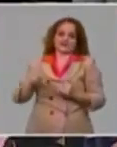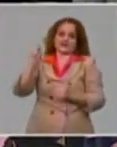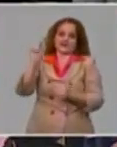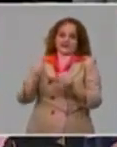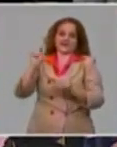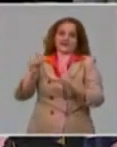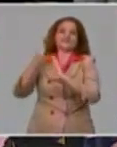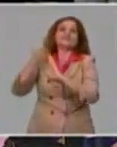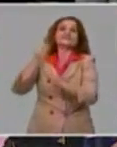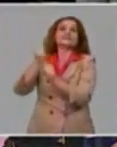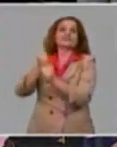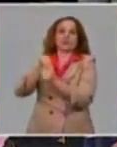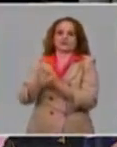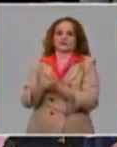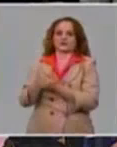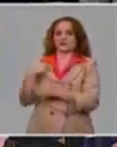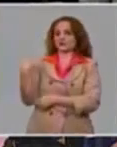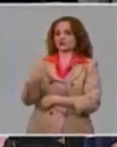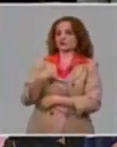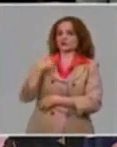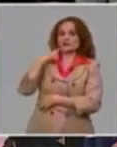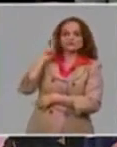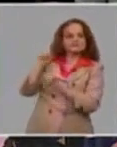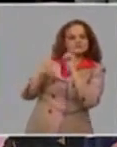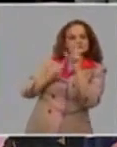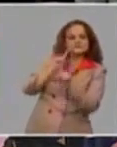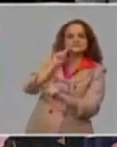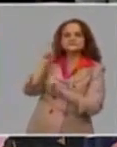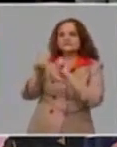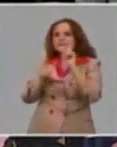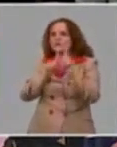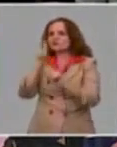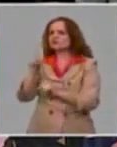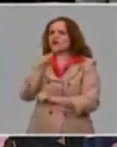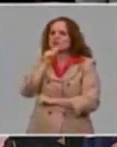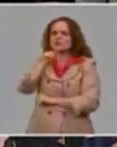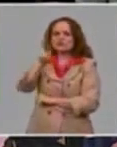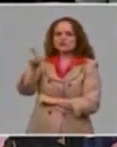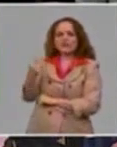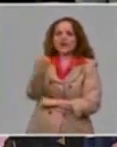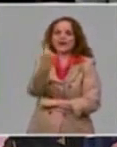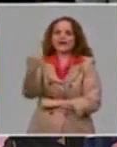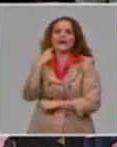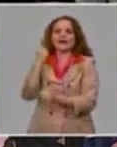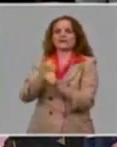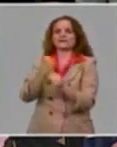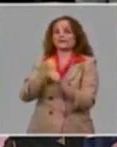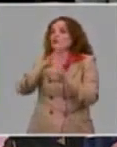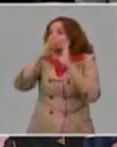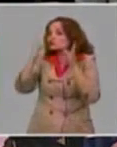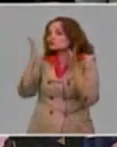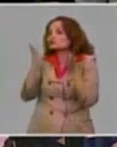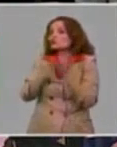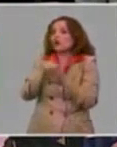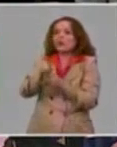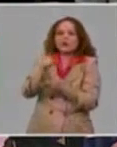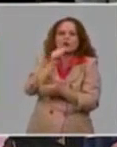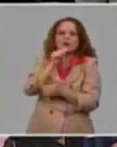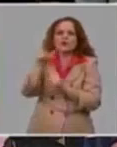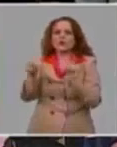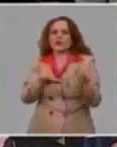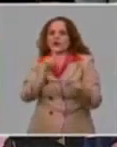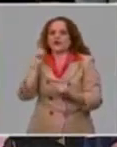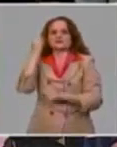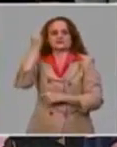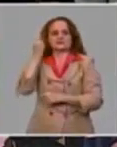analizamos trabajador por trabajador, de todos los que albergados, los no albergados y todos los del sector. Y los que corrían, podían correr